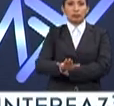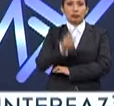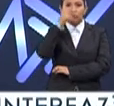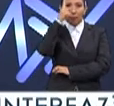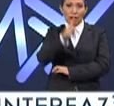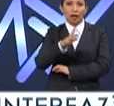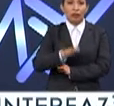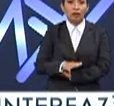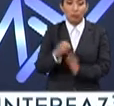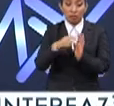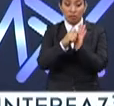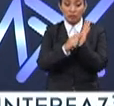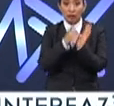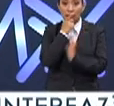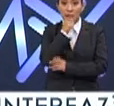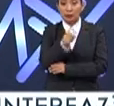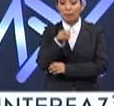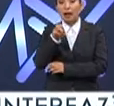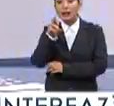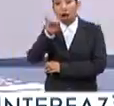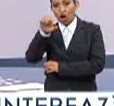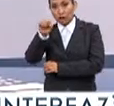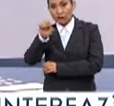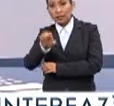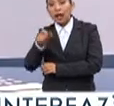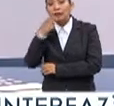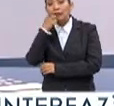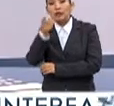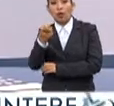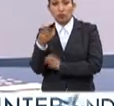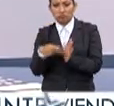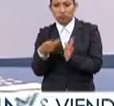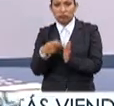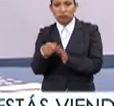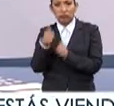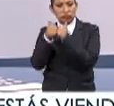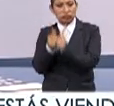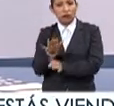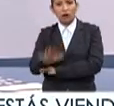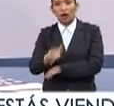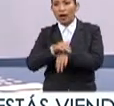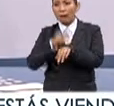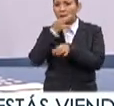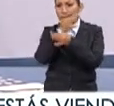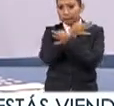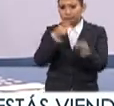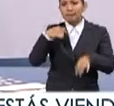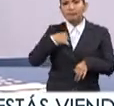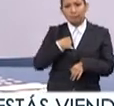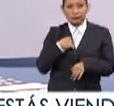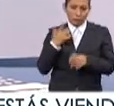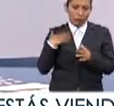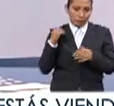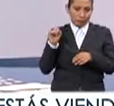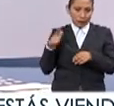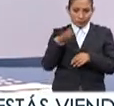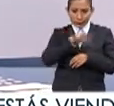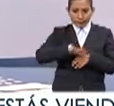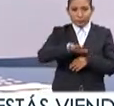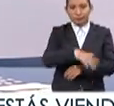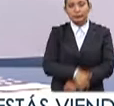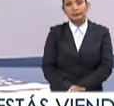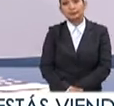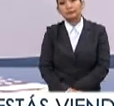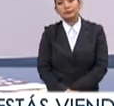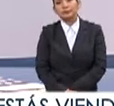testamentaria mente y que mari jose también nos lo llegó a decir en varias ocasiones con amigos yo entre varios de